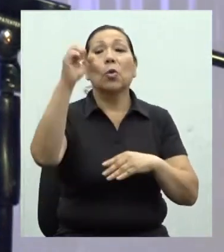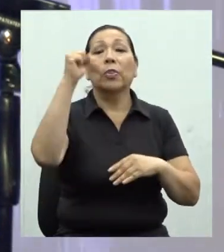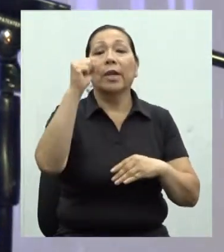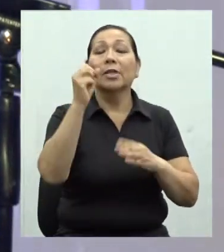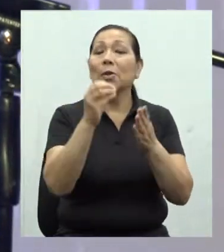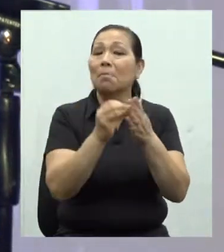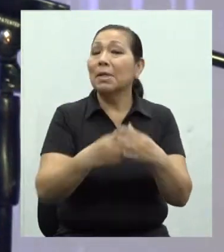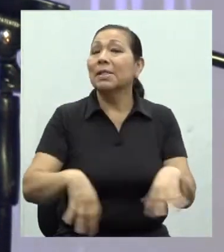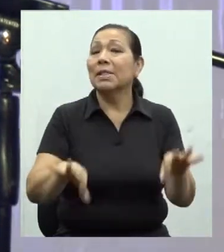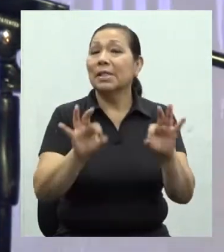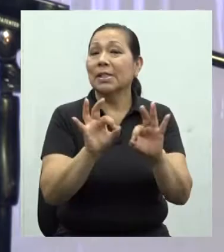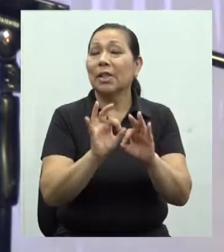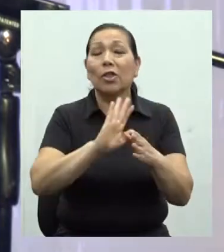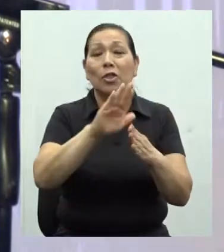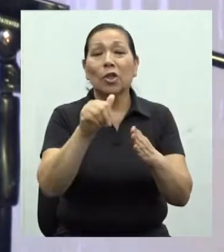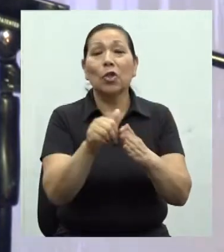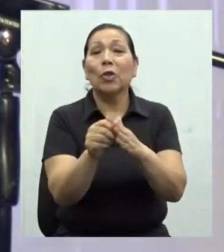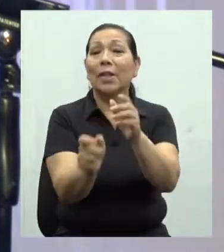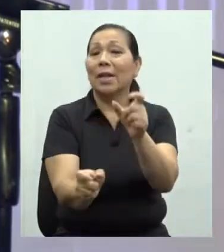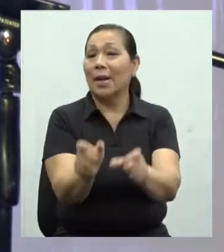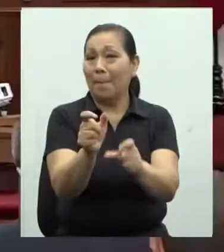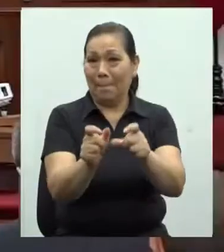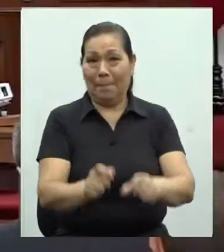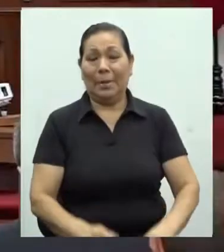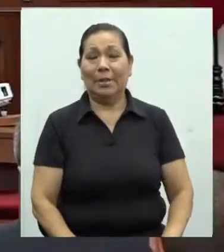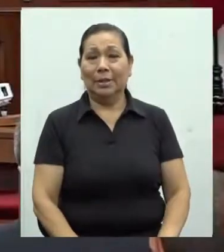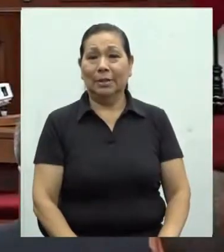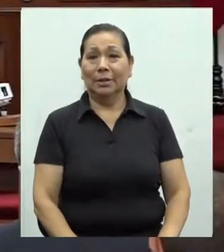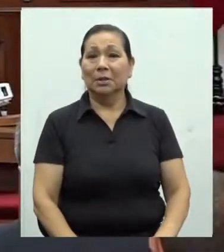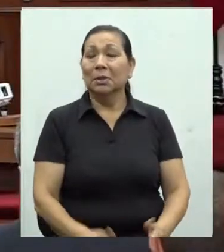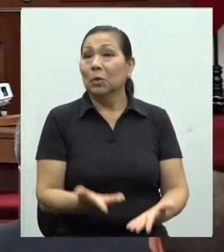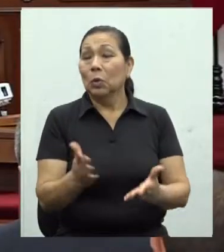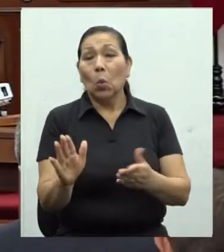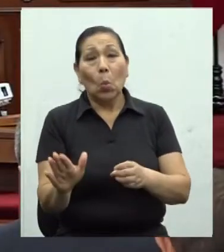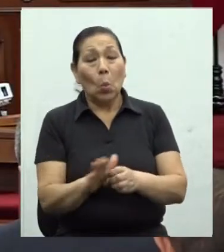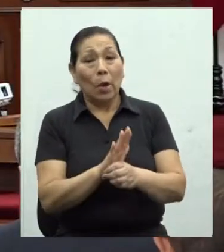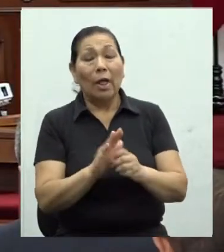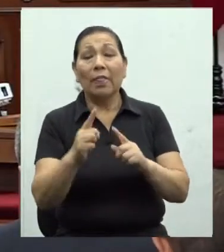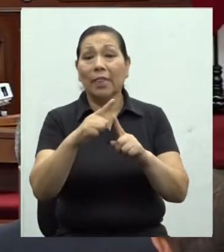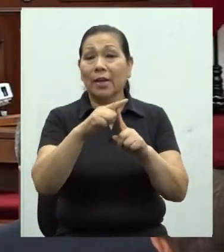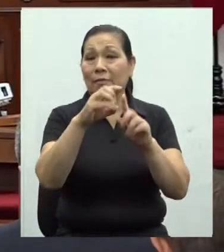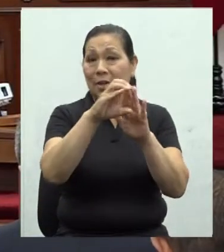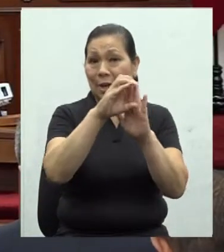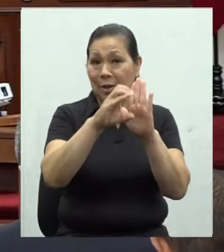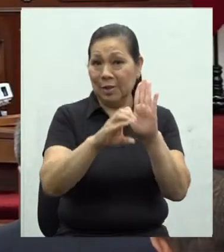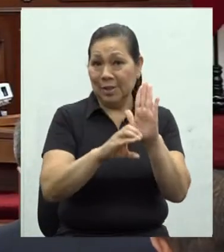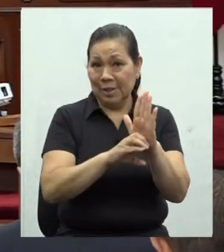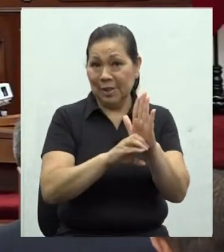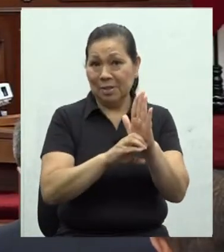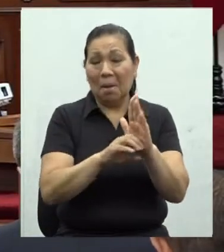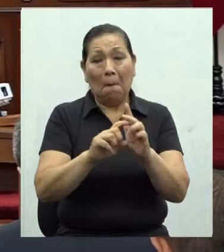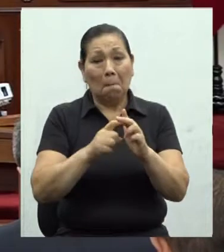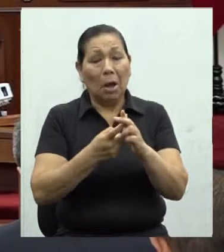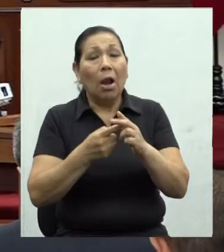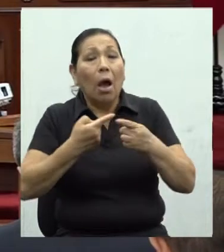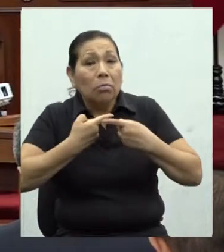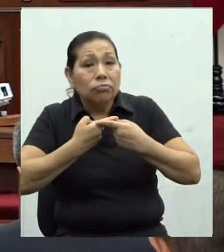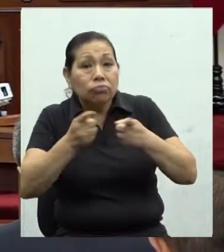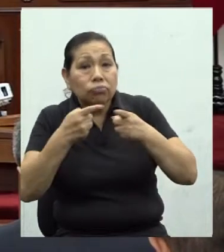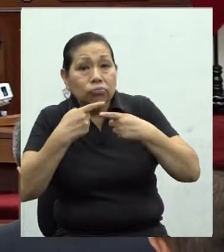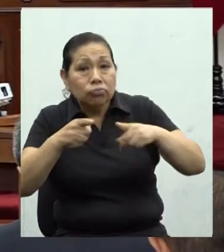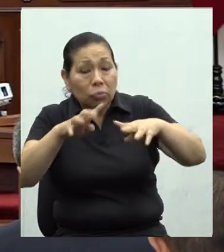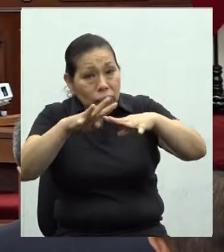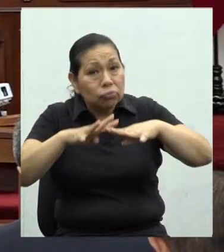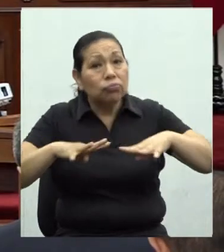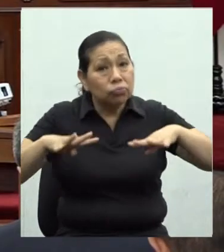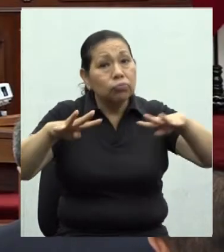derechos fundamentales de todos los ciudadanos. En un hecho inédito, el Tribunal Constitucional comenzó a transmitir sus